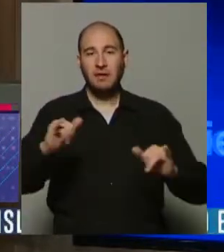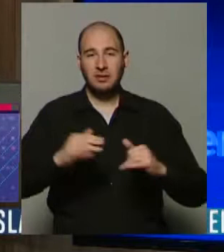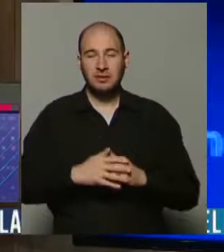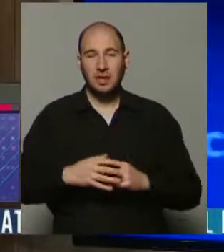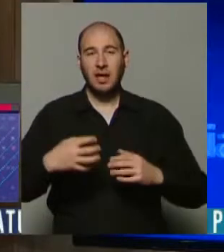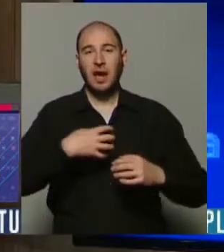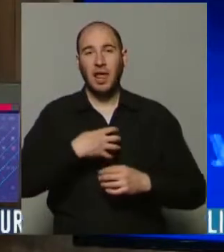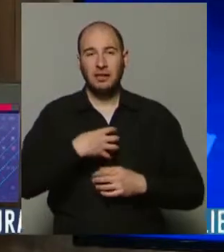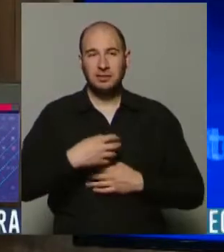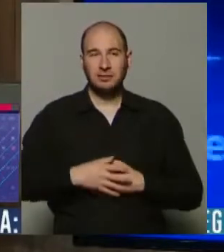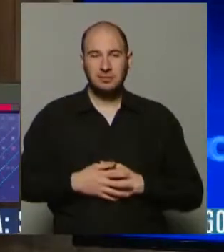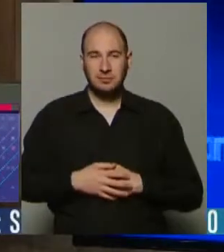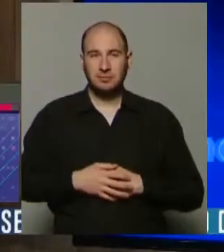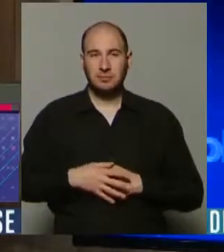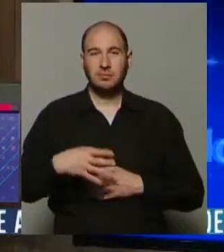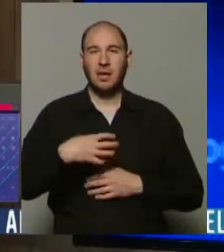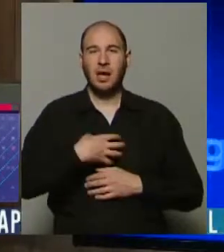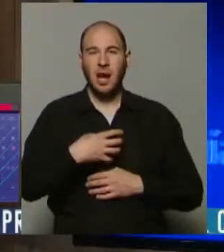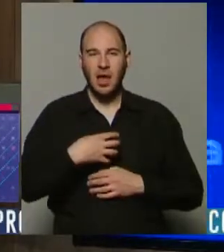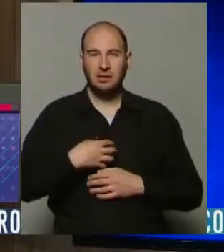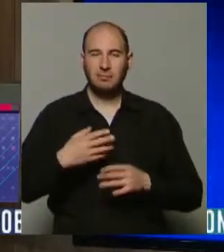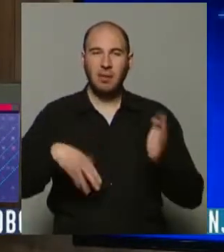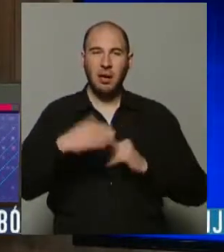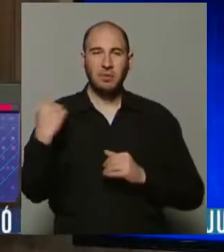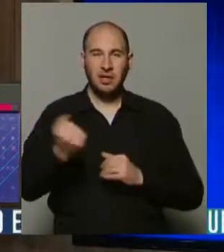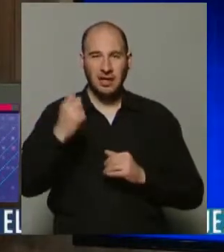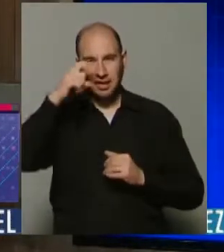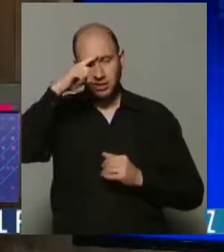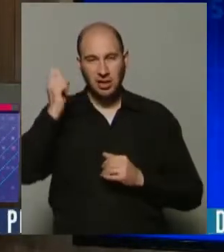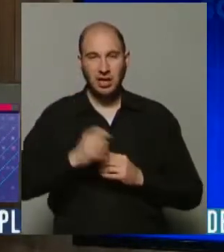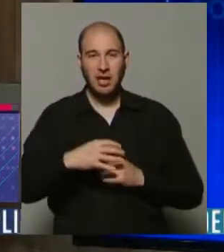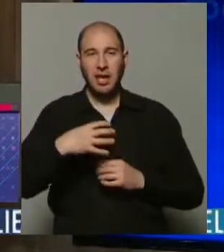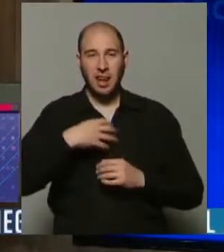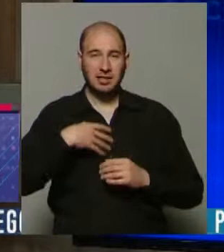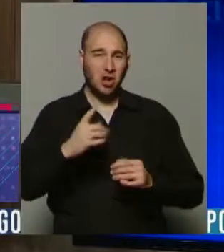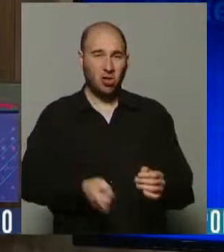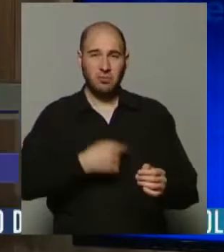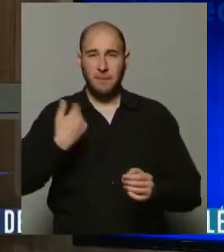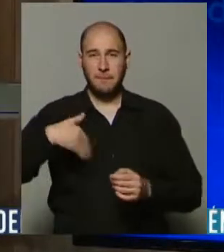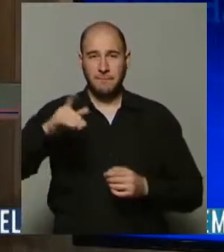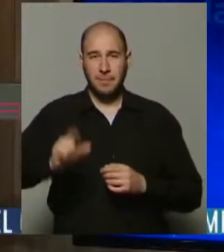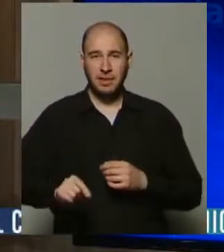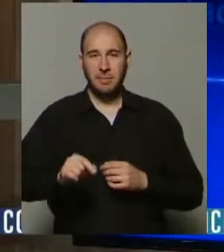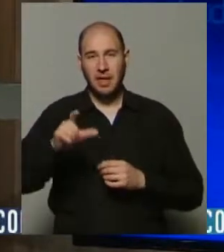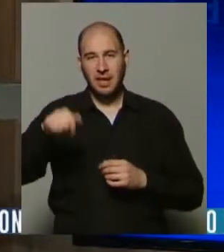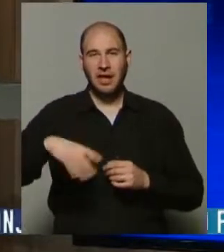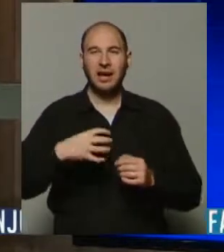la clase más considerada a nivel nacional, la clase típica de nuestro país como la famosa